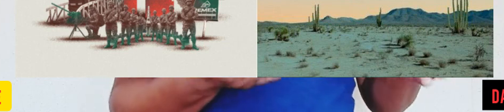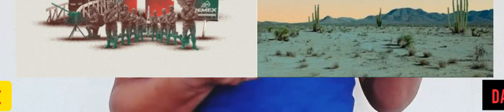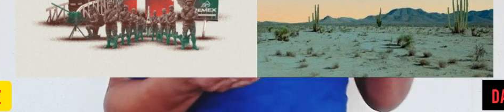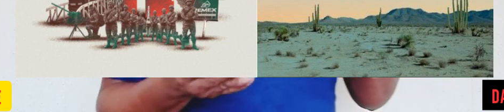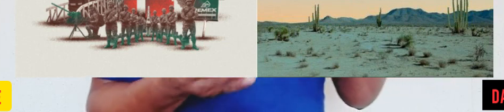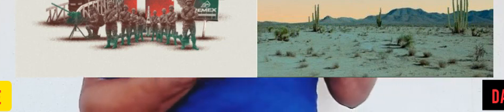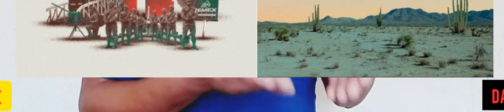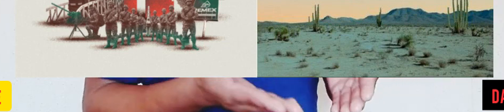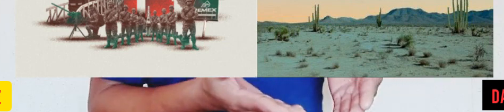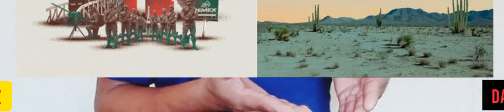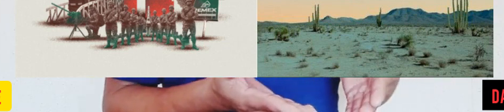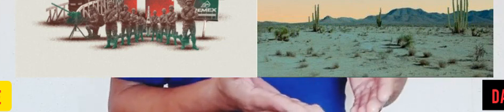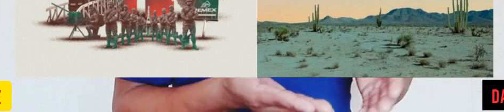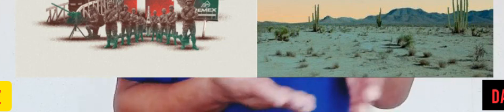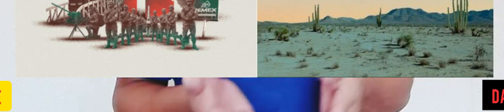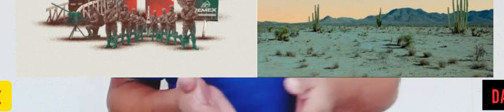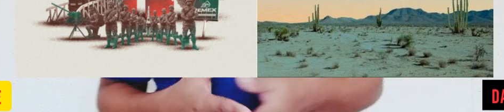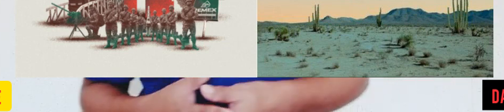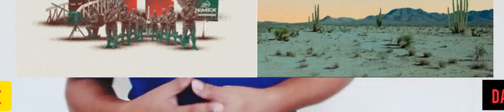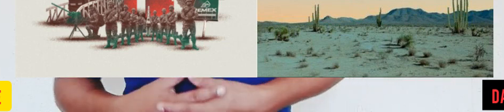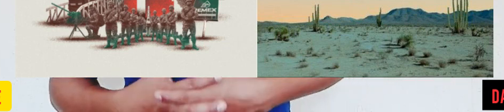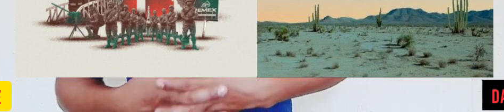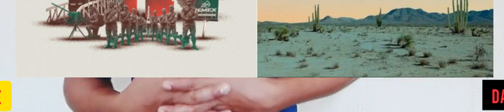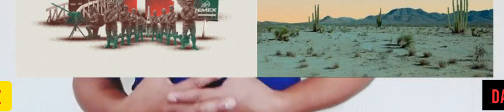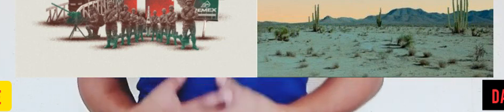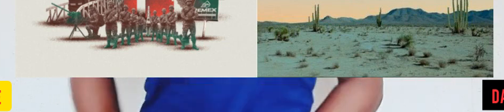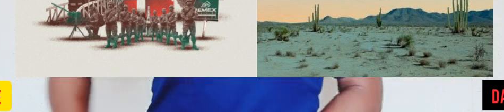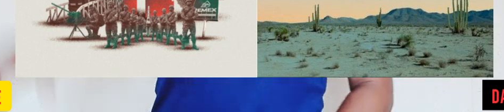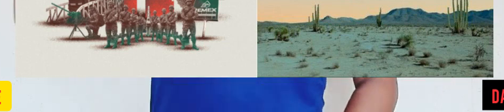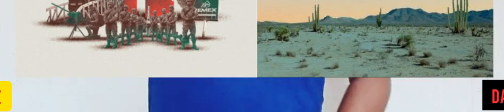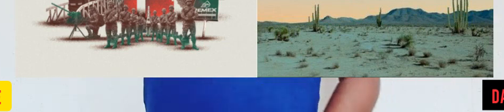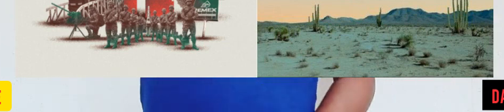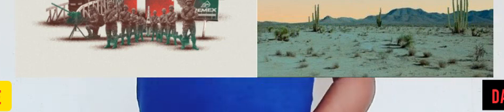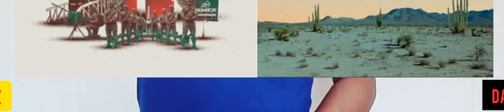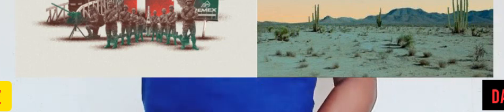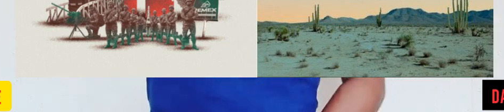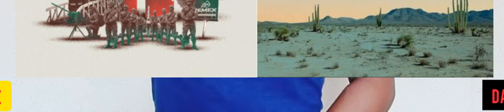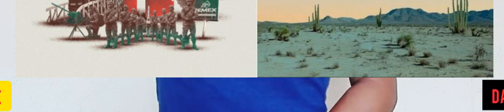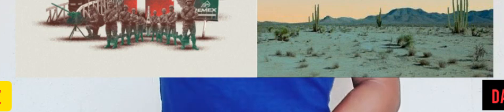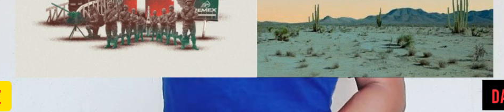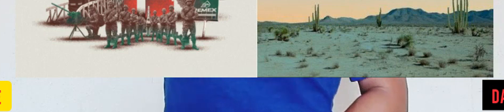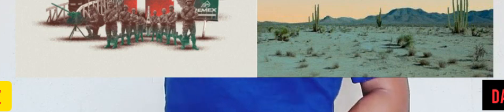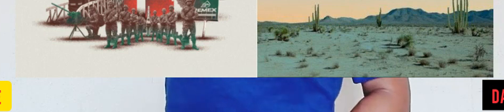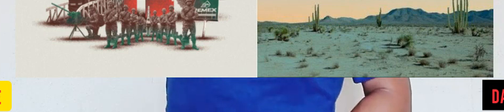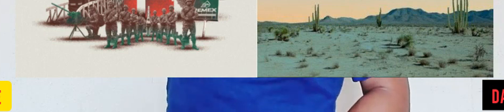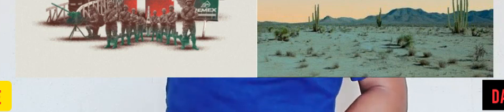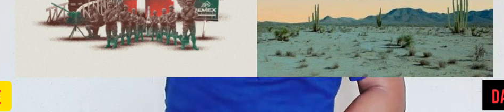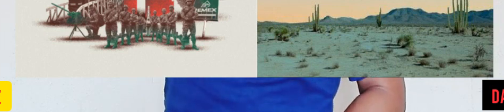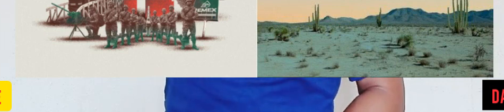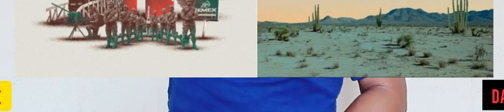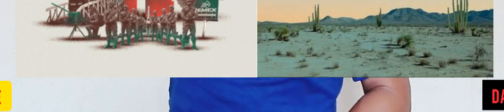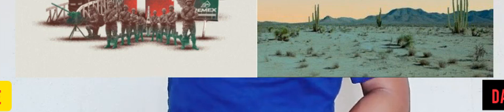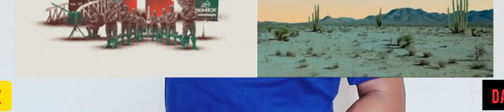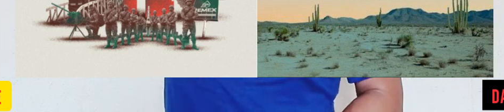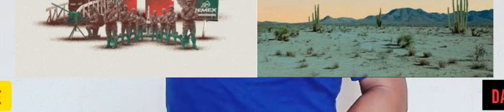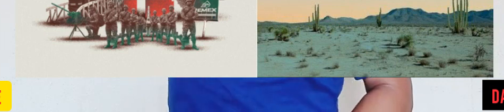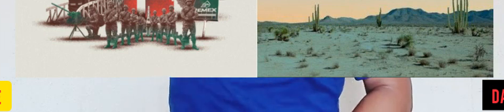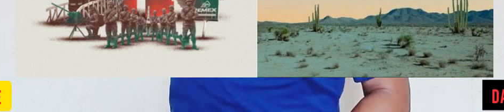salía prácticamente a alabar a México. Así es, señores, bueno. Esta fue mi opinión general, espero